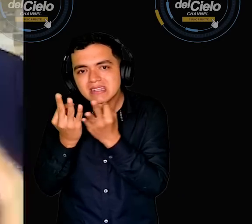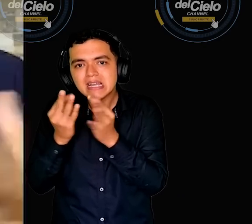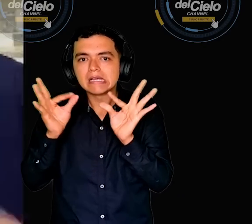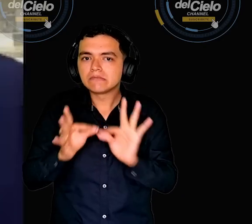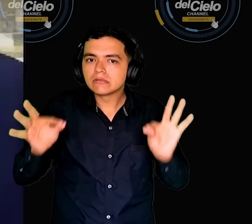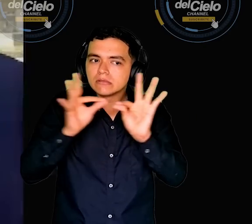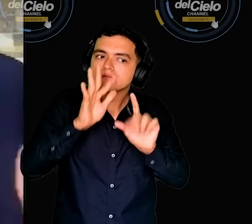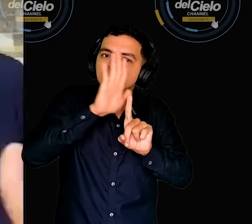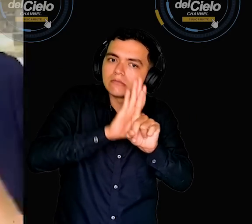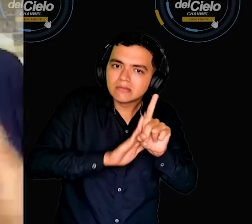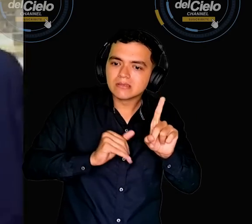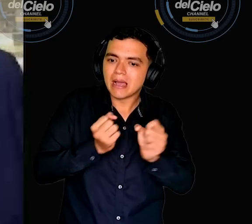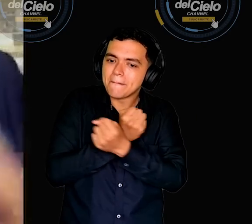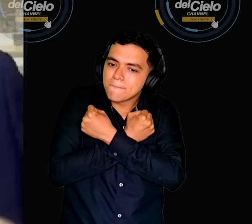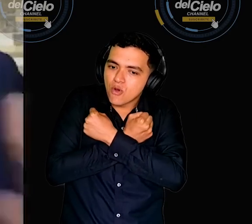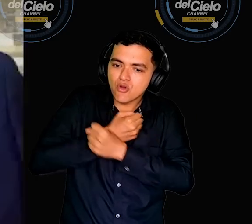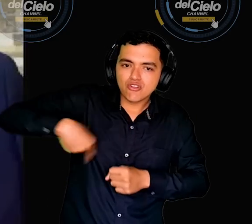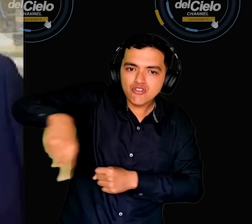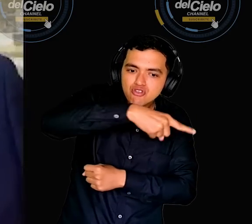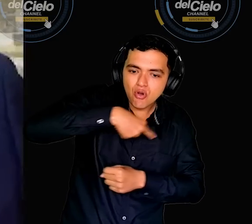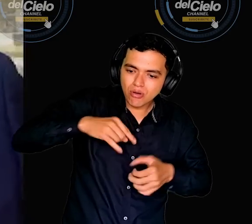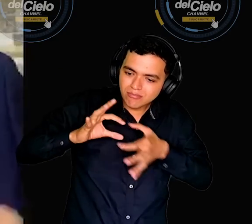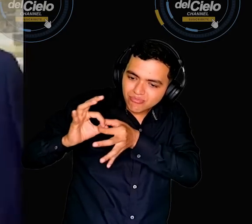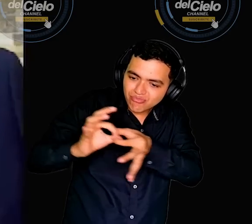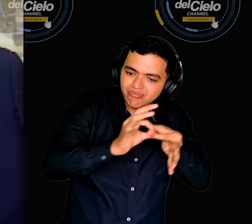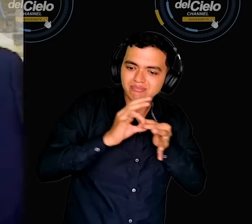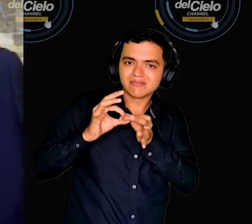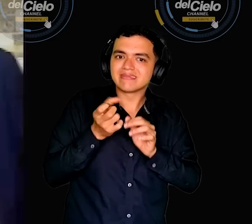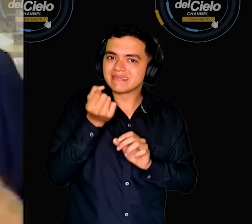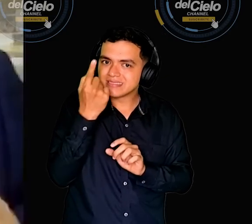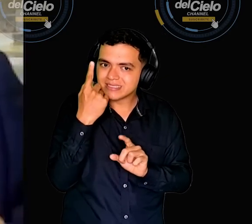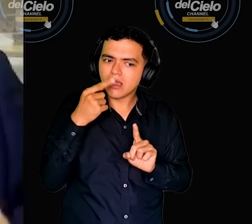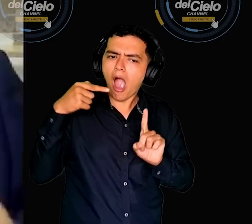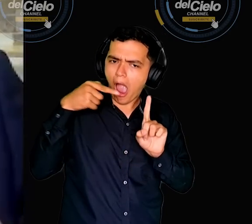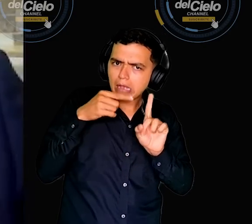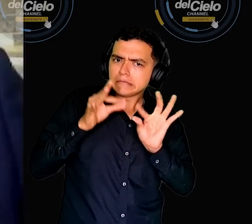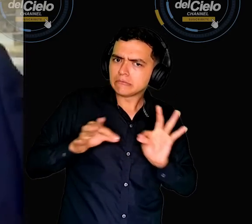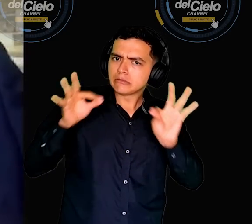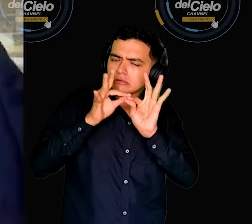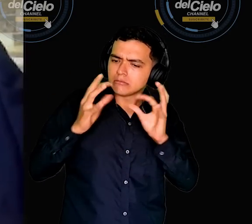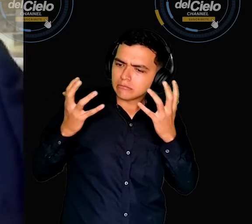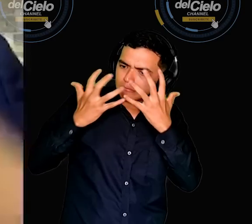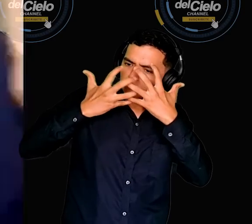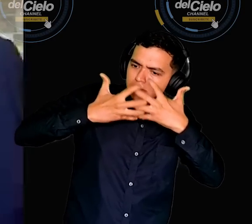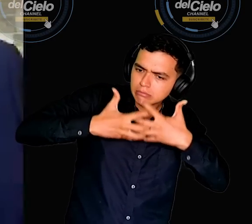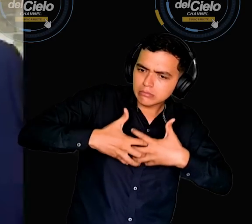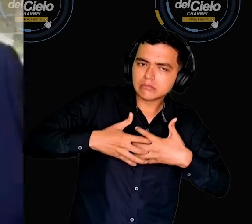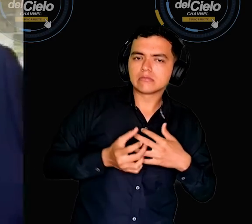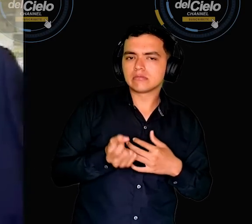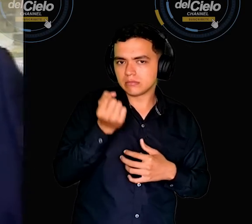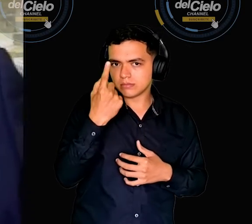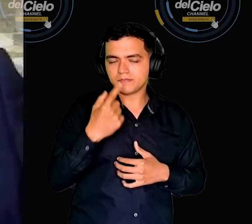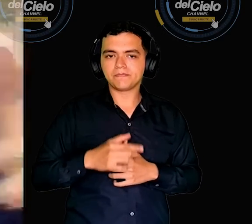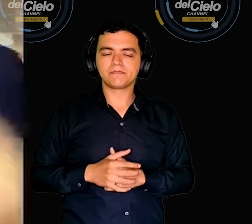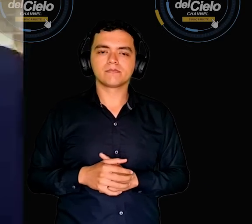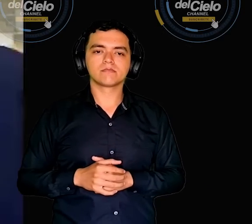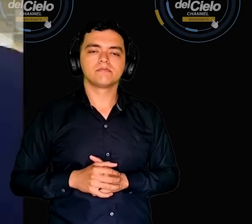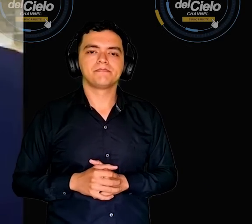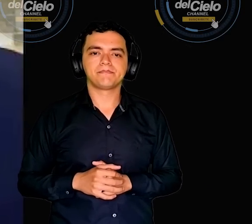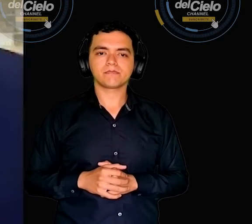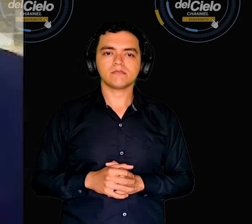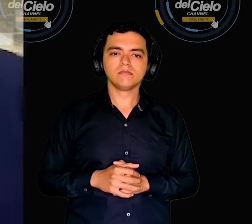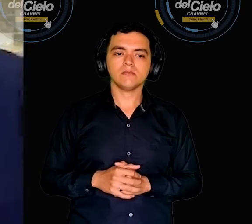impactamos a nosotros en la medida en que somos verdaderos, en que nosotros somos transparentes, en que la gente dice no,